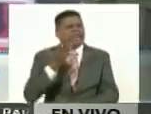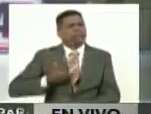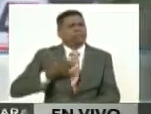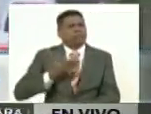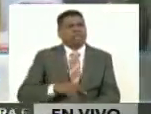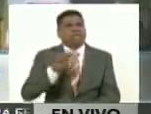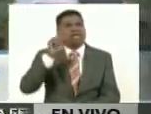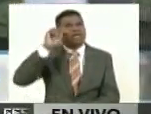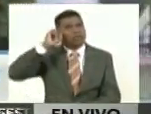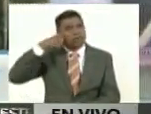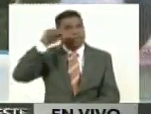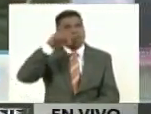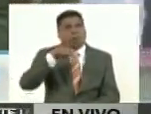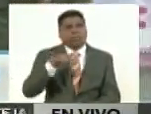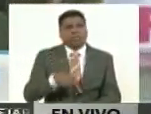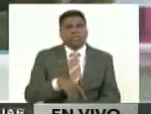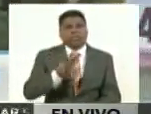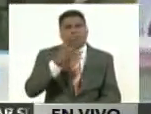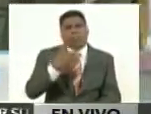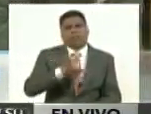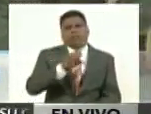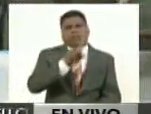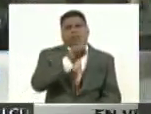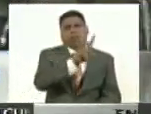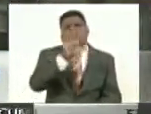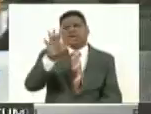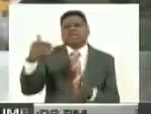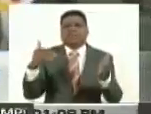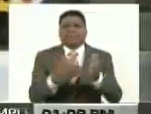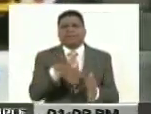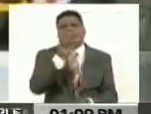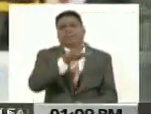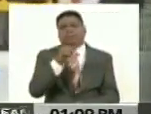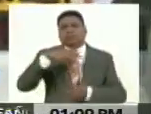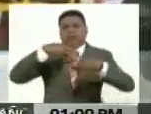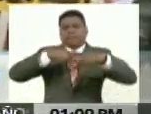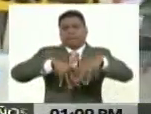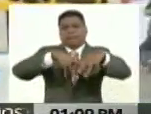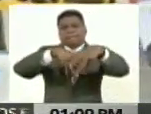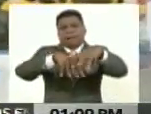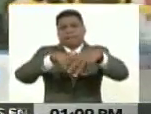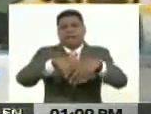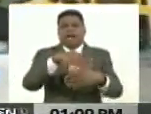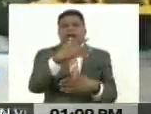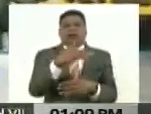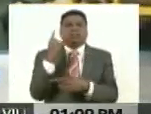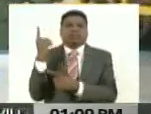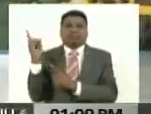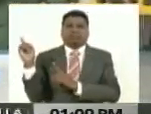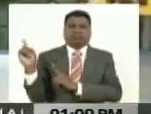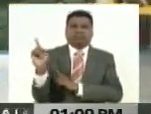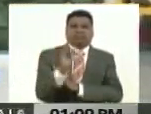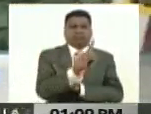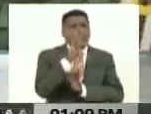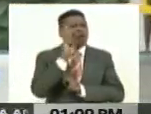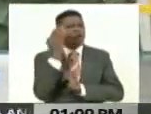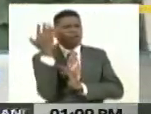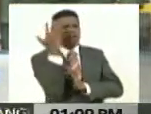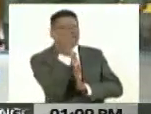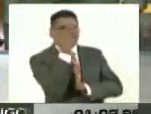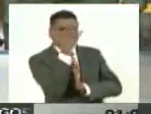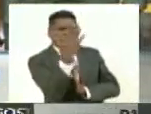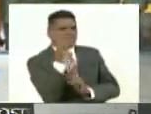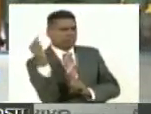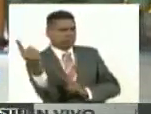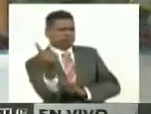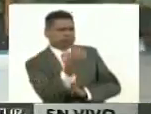entidad alrededor de 15.000 compatriotas estarán desfilando frente a las tribunas. En este momento vamos a escuchar